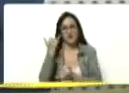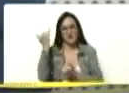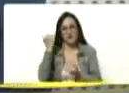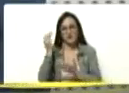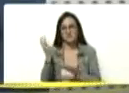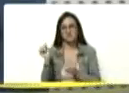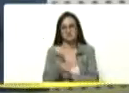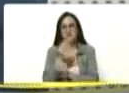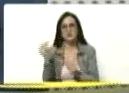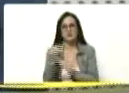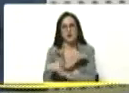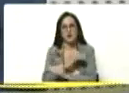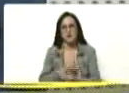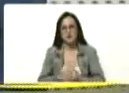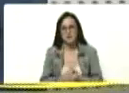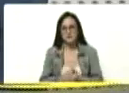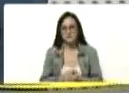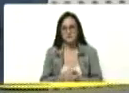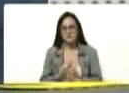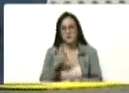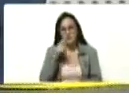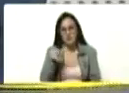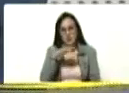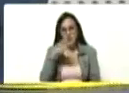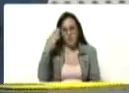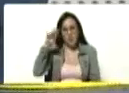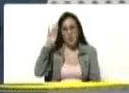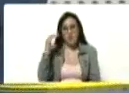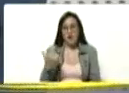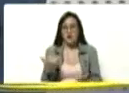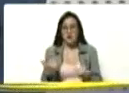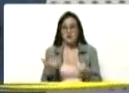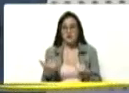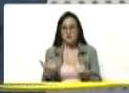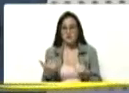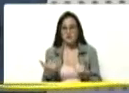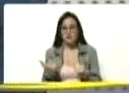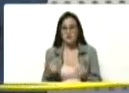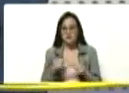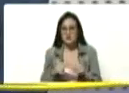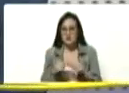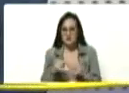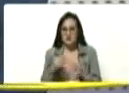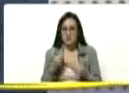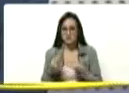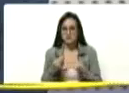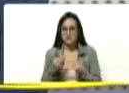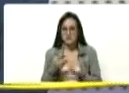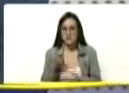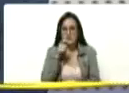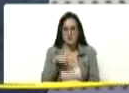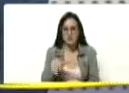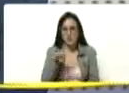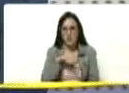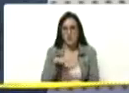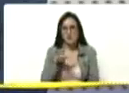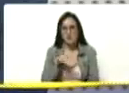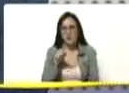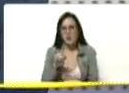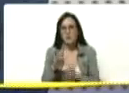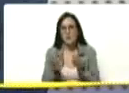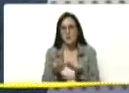Señor presidente, pueblo de Cuba aquí representado, sigamos construyendo desde el poder popular ese